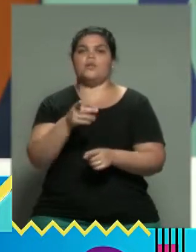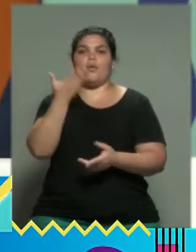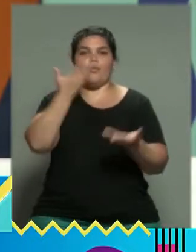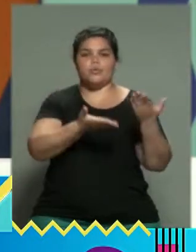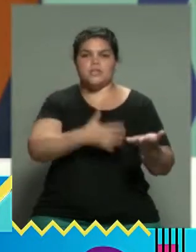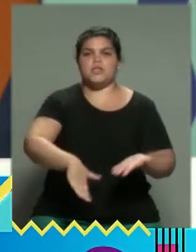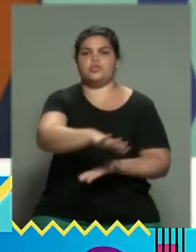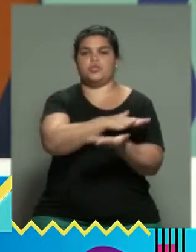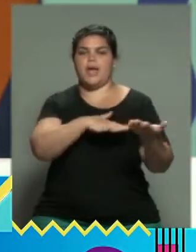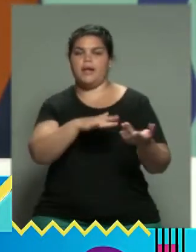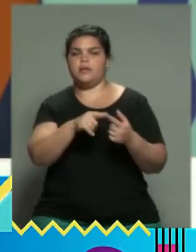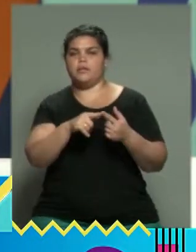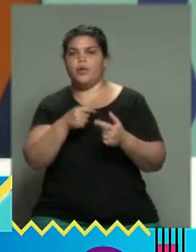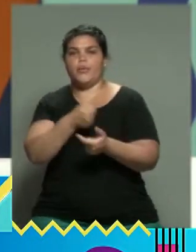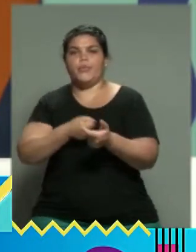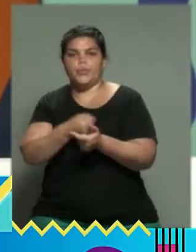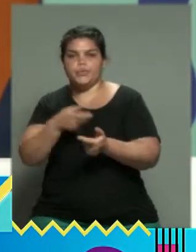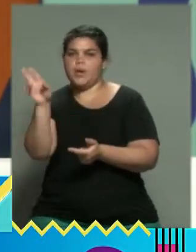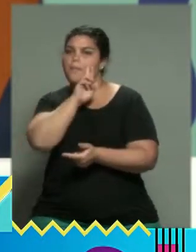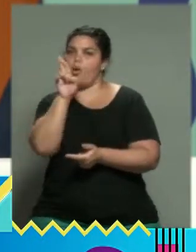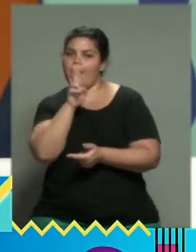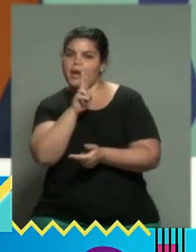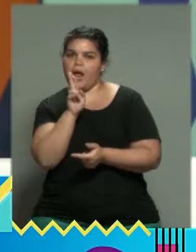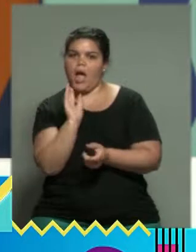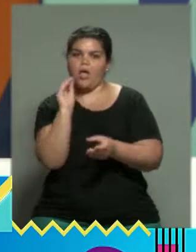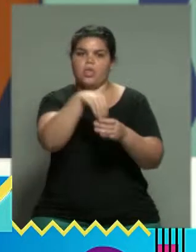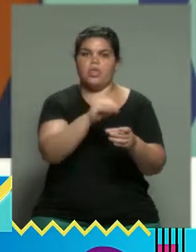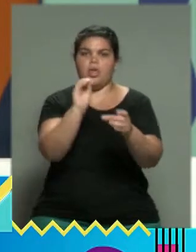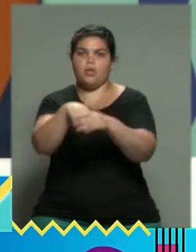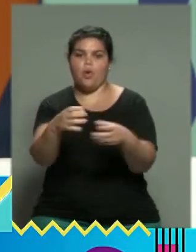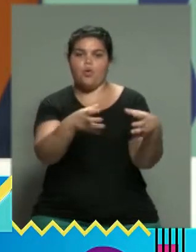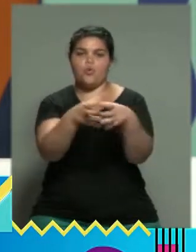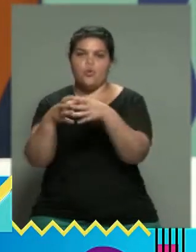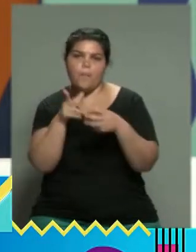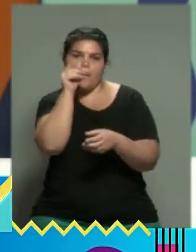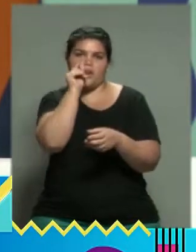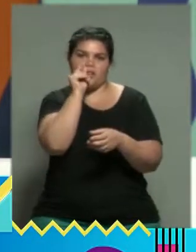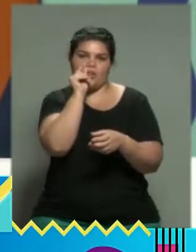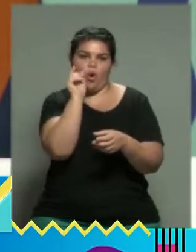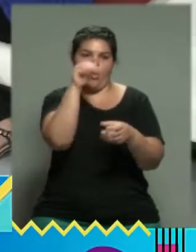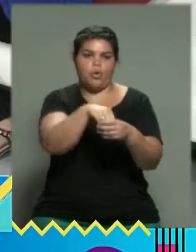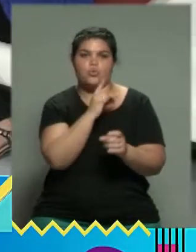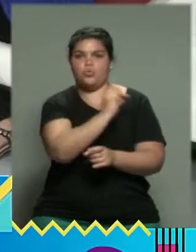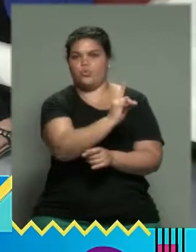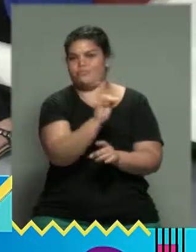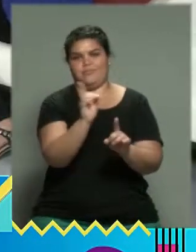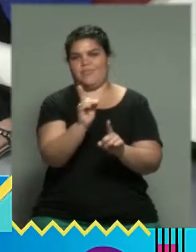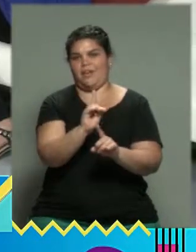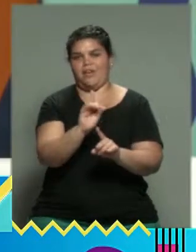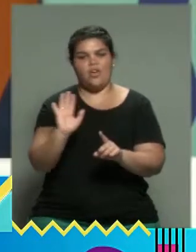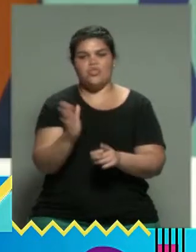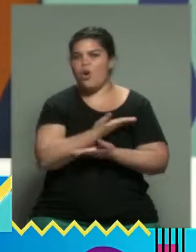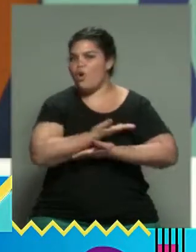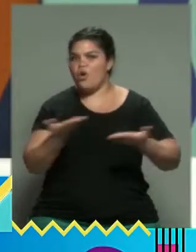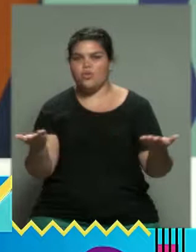las mujeres, ni es de un partido político, es de todos. Y yo lo he recalcado